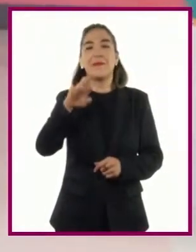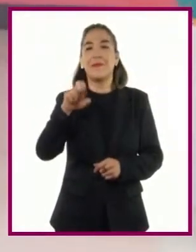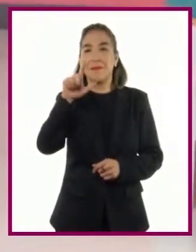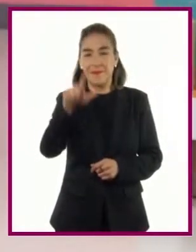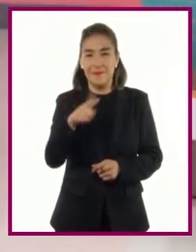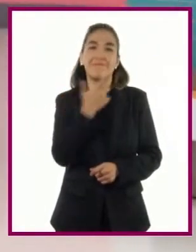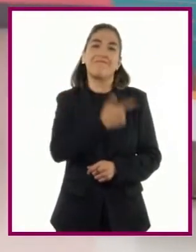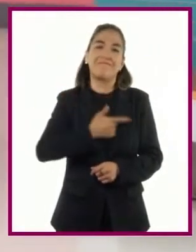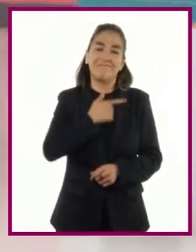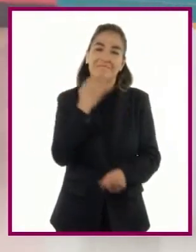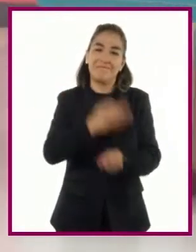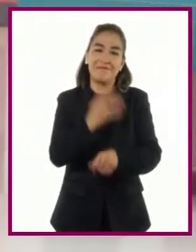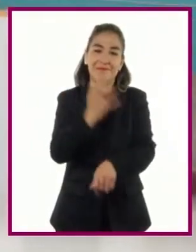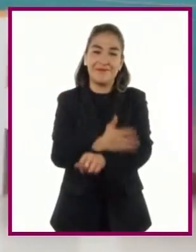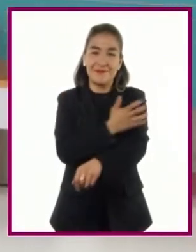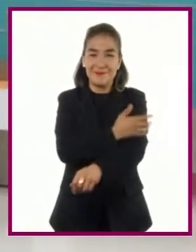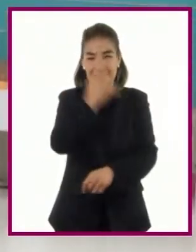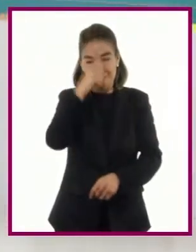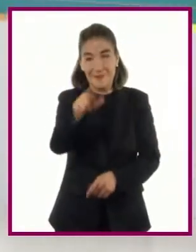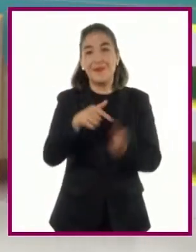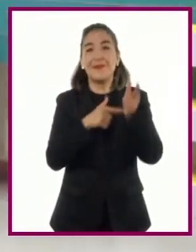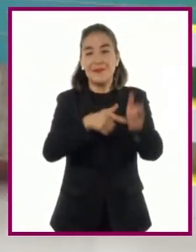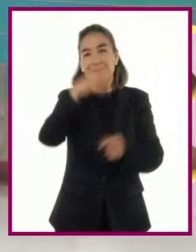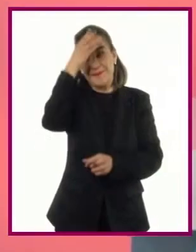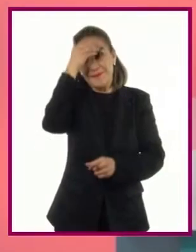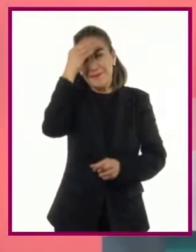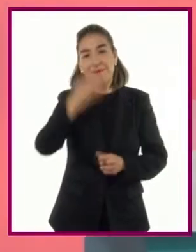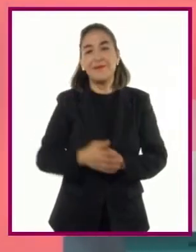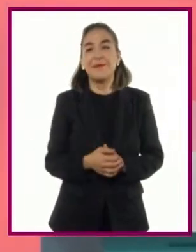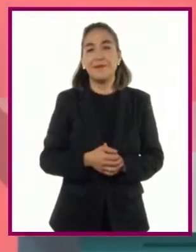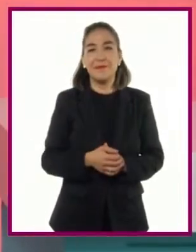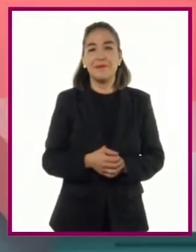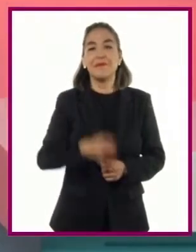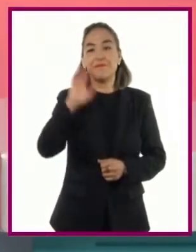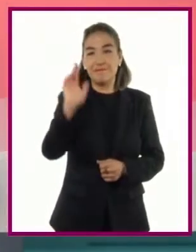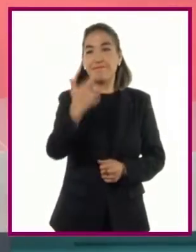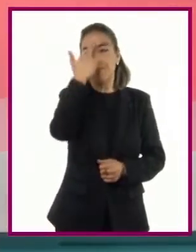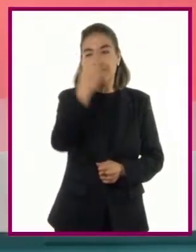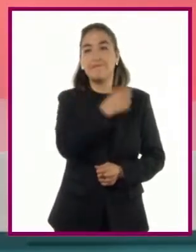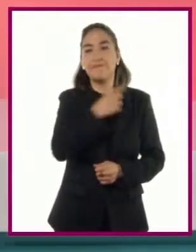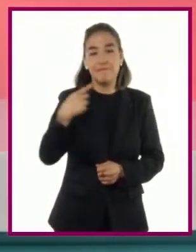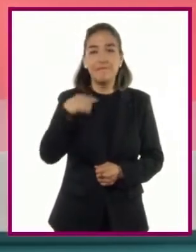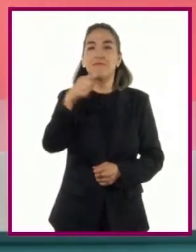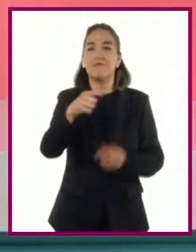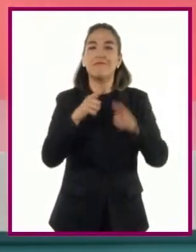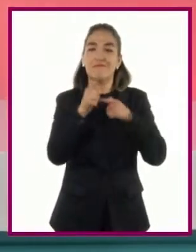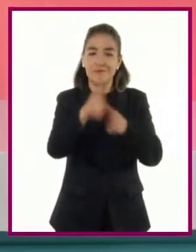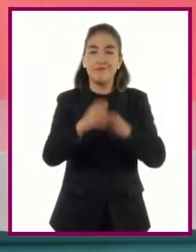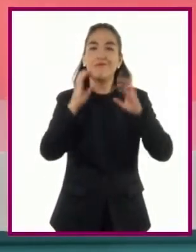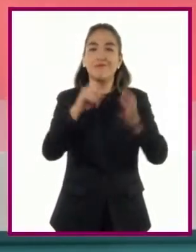es un placer acompañarlos en su proceso de aprendizaje. Recuerden continuar con las medidas de prevención.